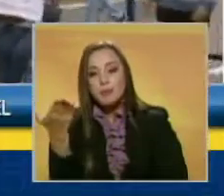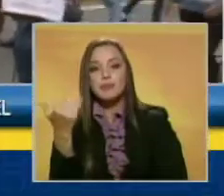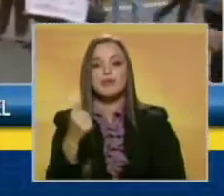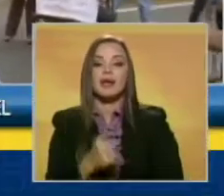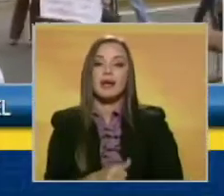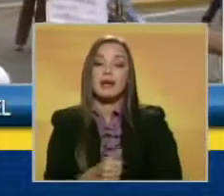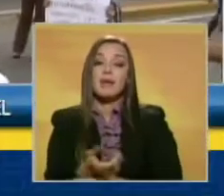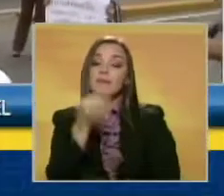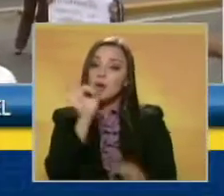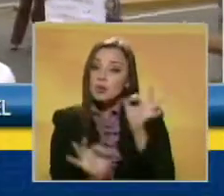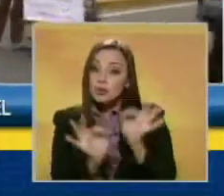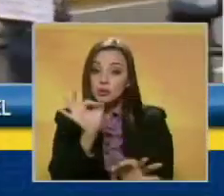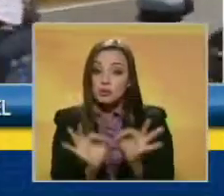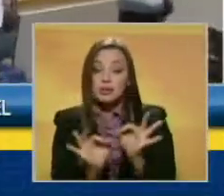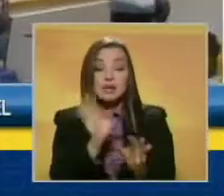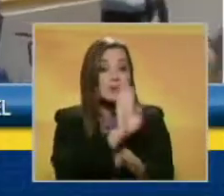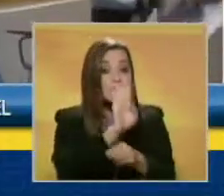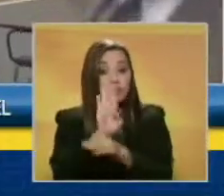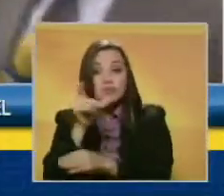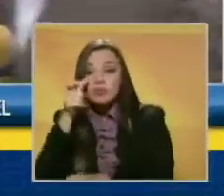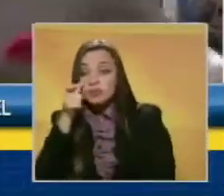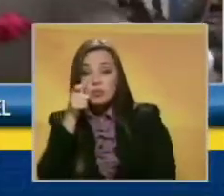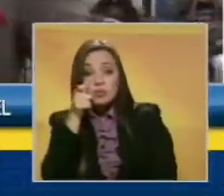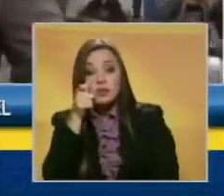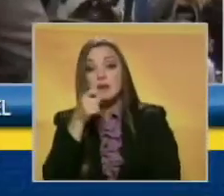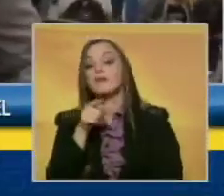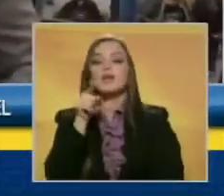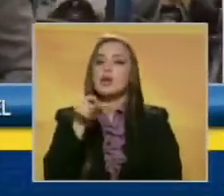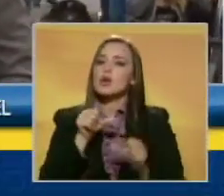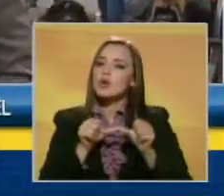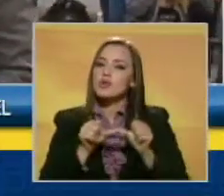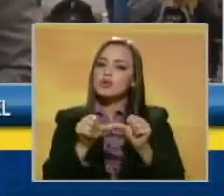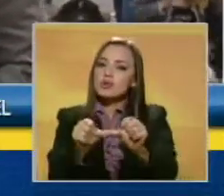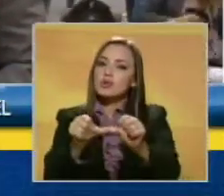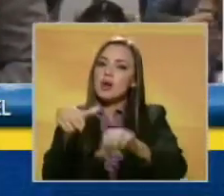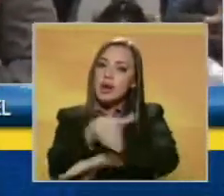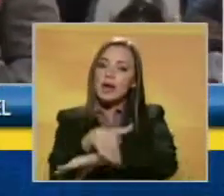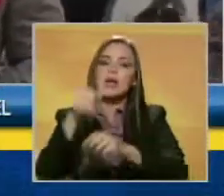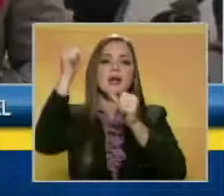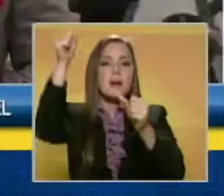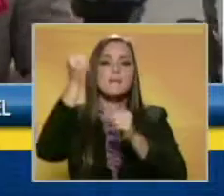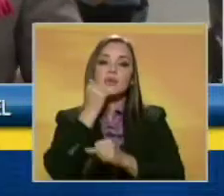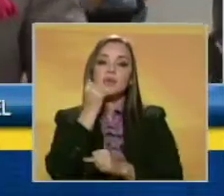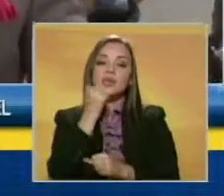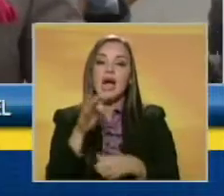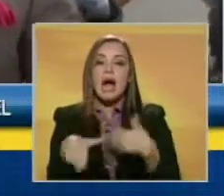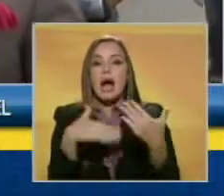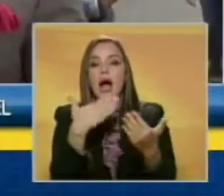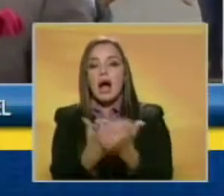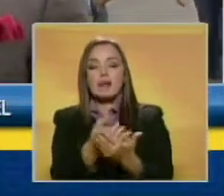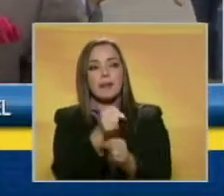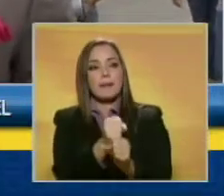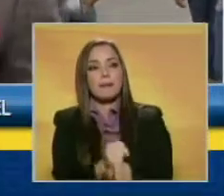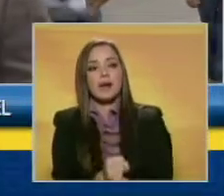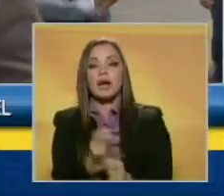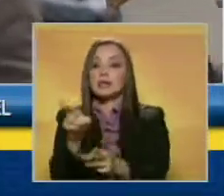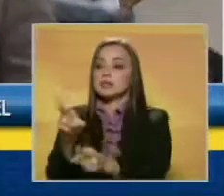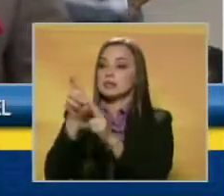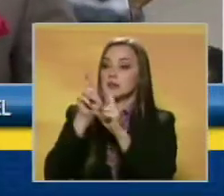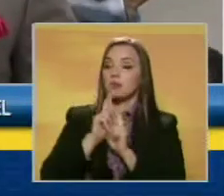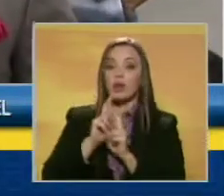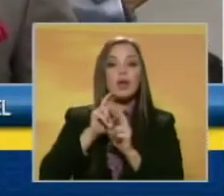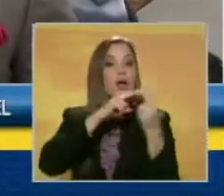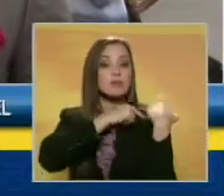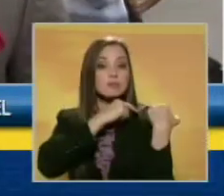distintas casas de estudios del país. Ellos dicen que se mantendrán en las calles ejerciendo su derecho a la protesta hasta no recibir respuesta por parte de las autoridades